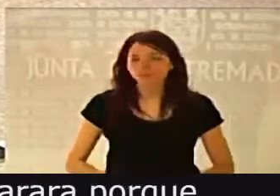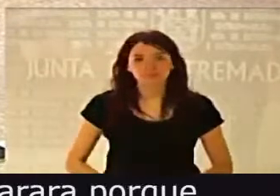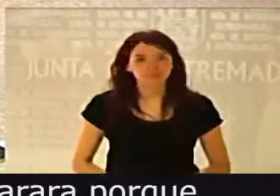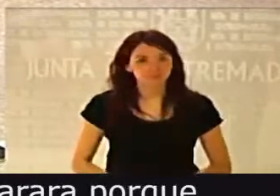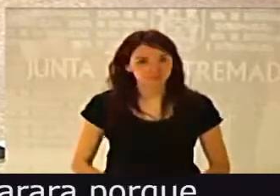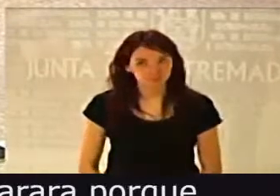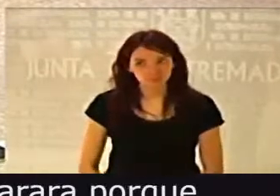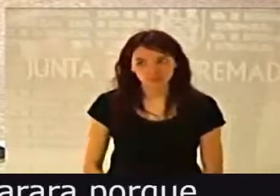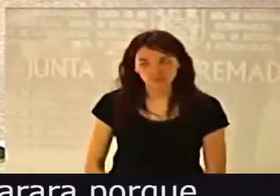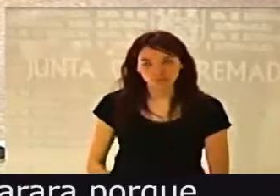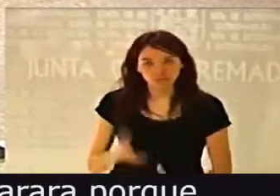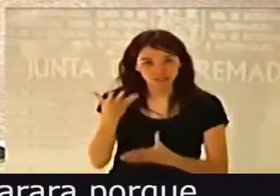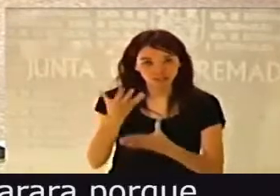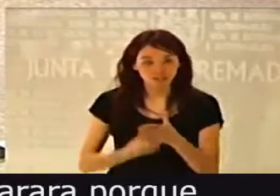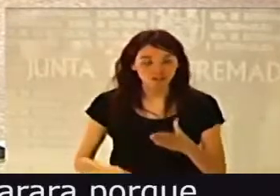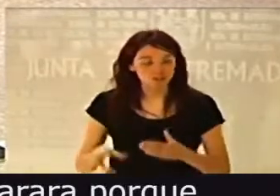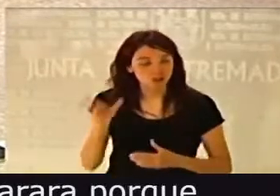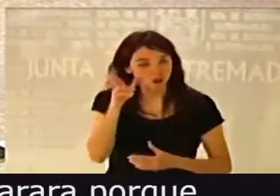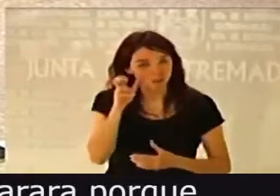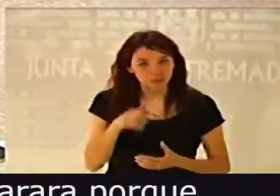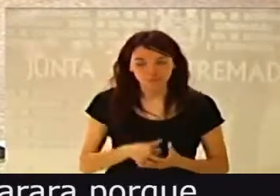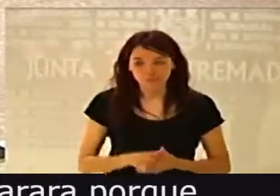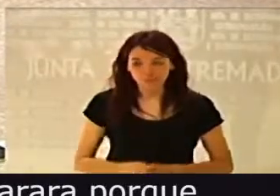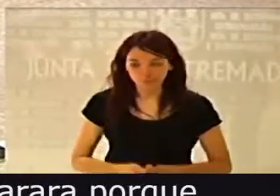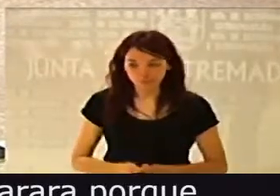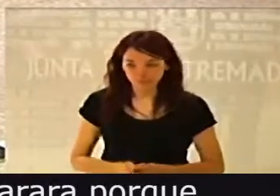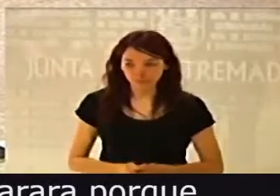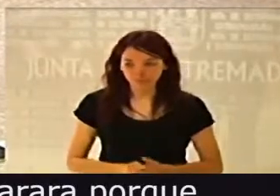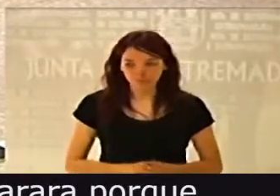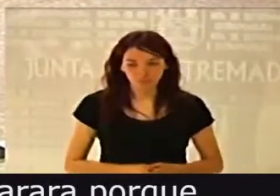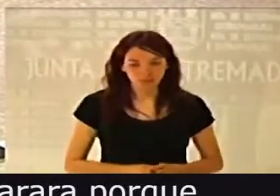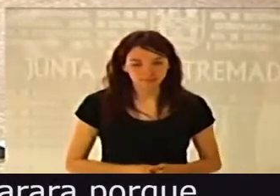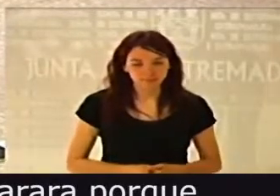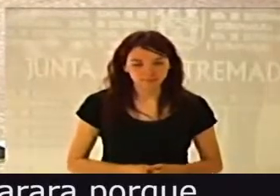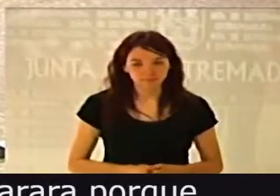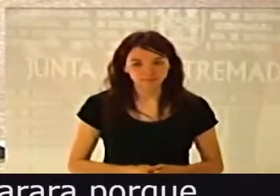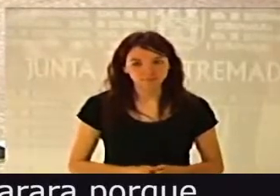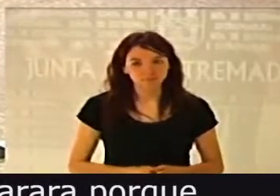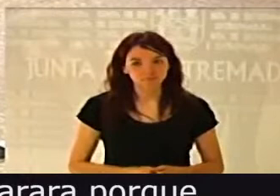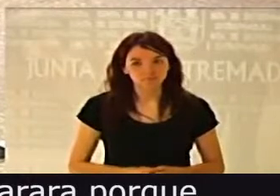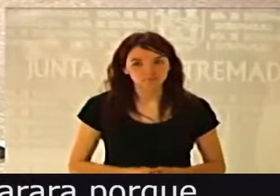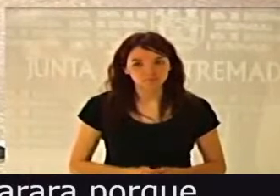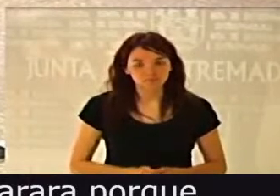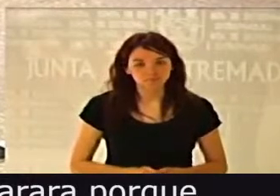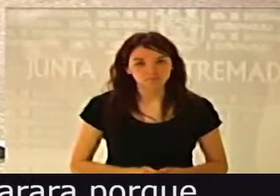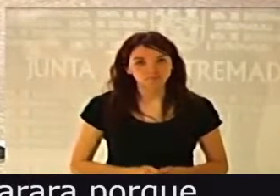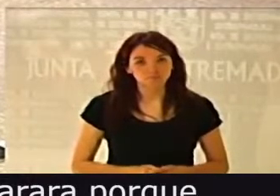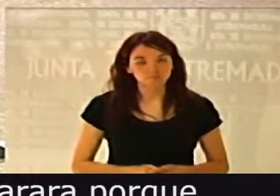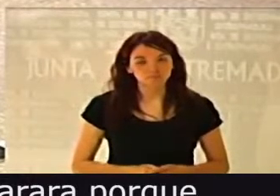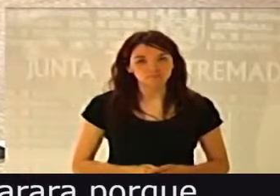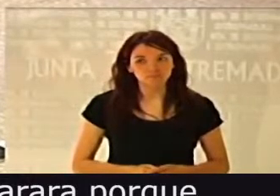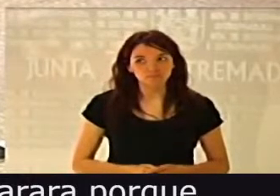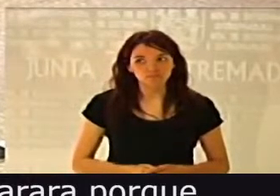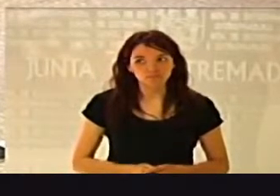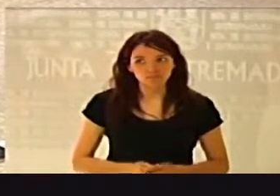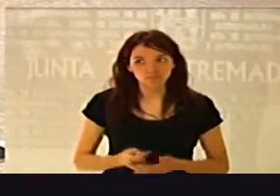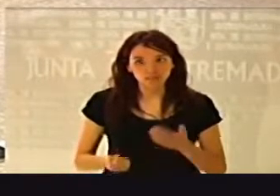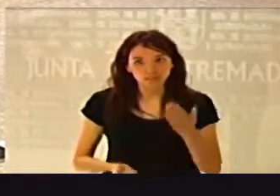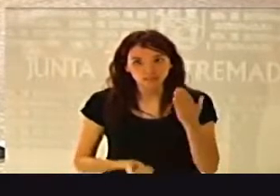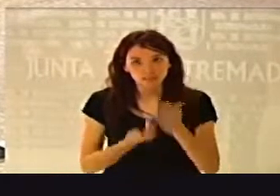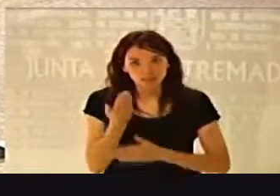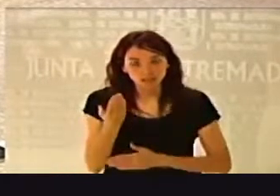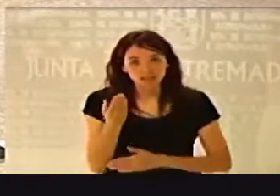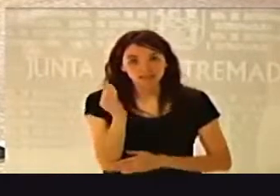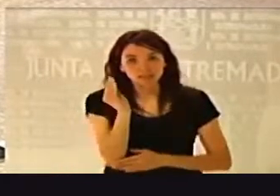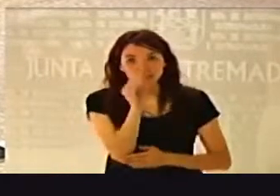hoy precisamente esta mañana FEAPA reclamaba ya saber eso, si iba a haber campamentos de verano y conocer las actividades